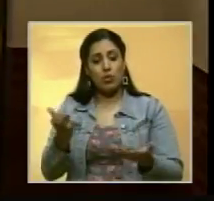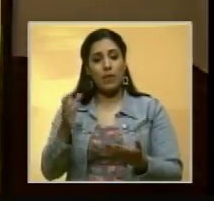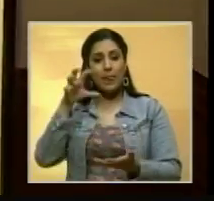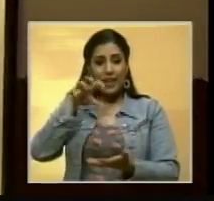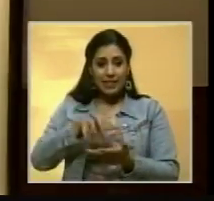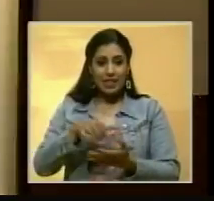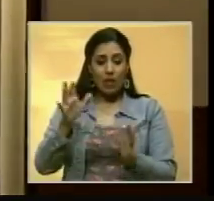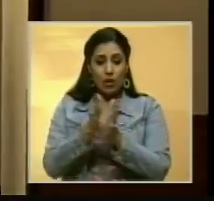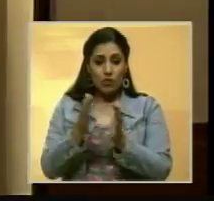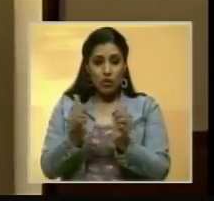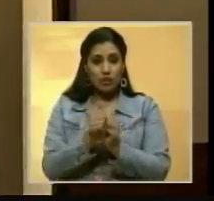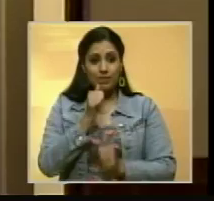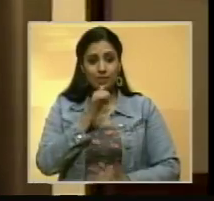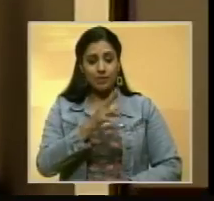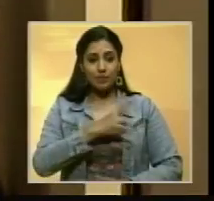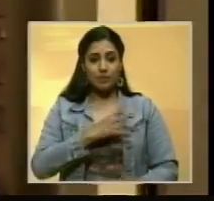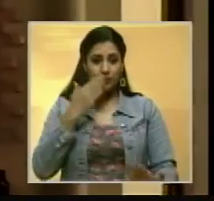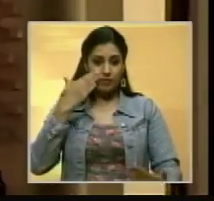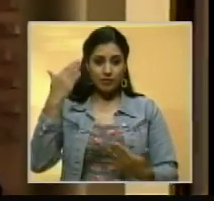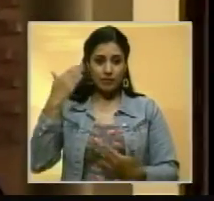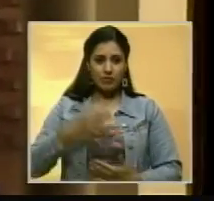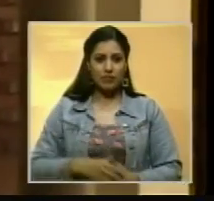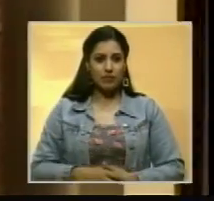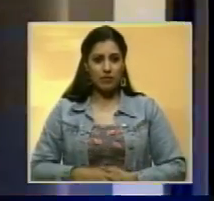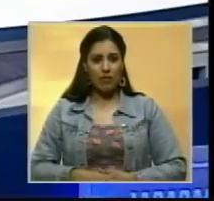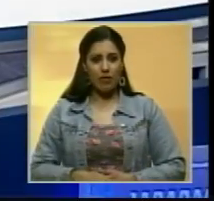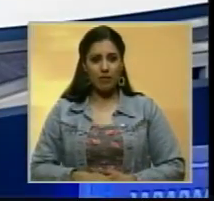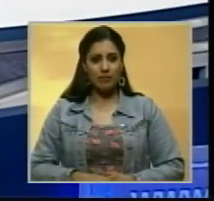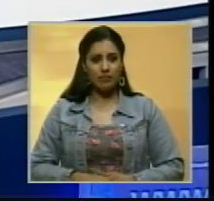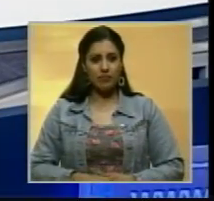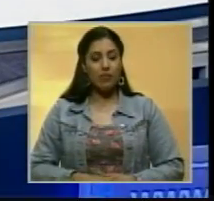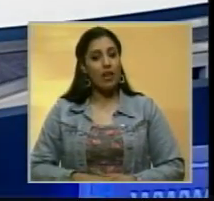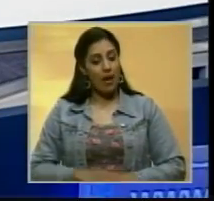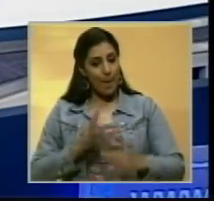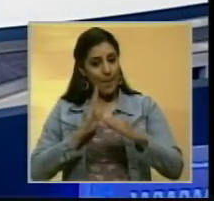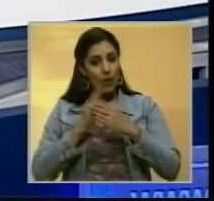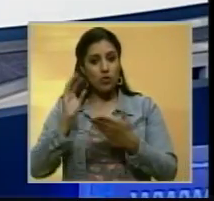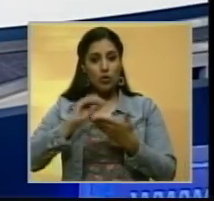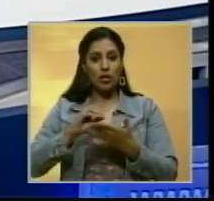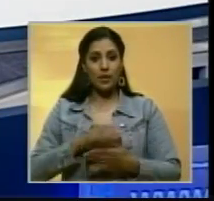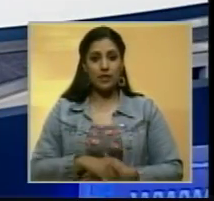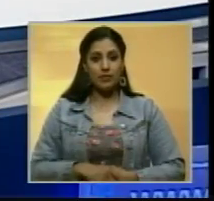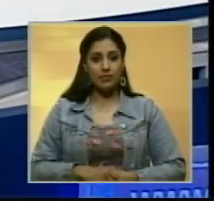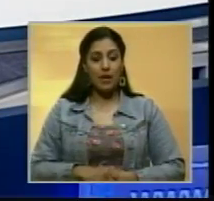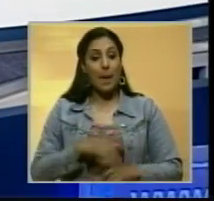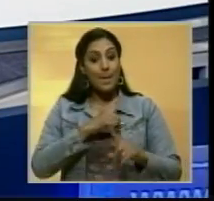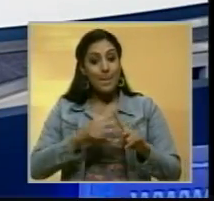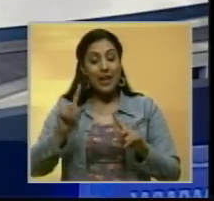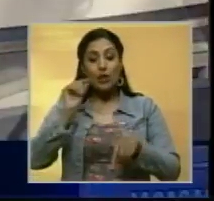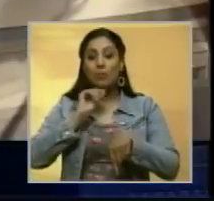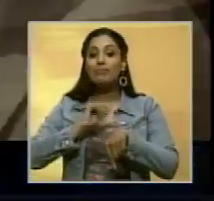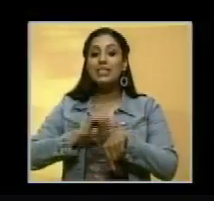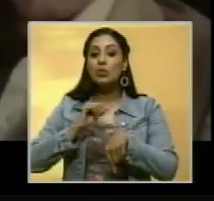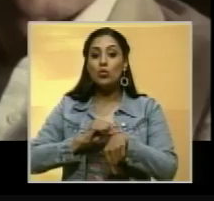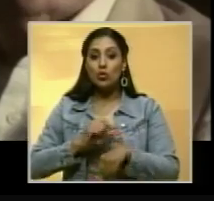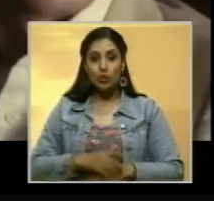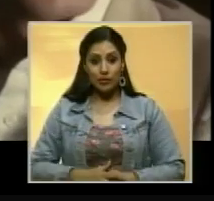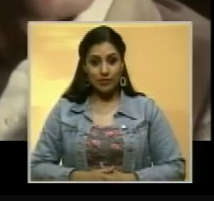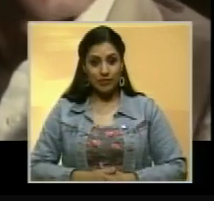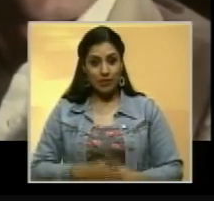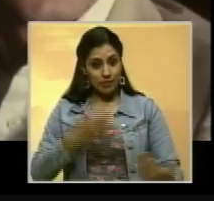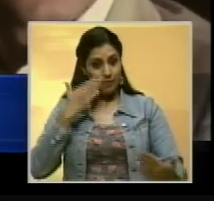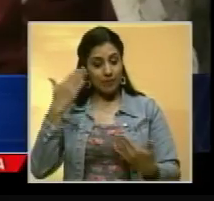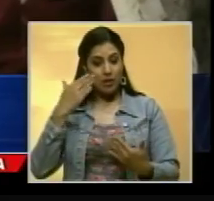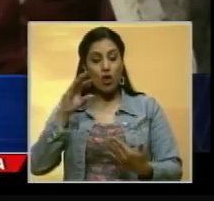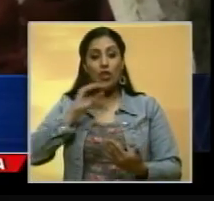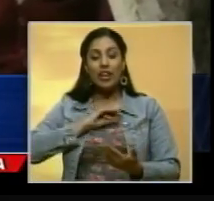estado Anzoátegui, Nina Martínez, Noticiero Venevisión. Hacemos una nueva pausa. Pero en minutos.